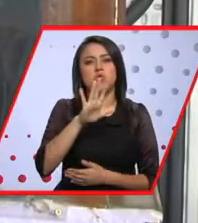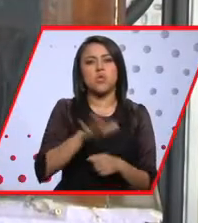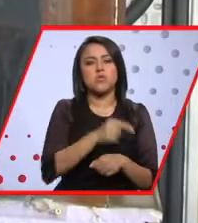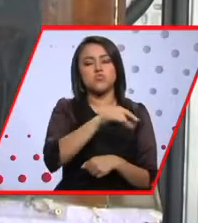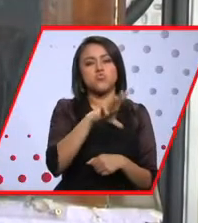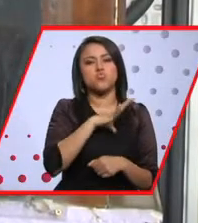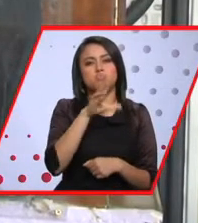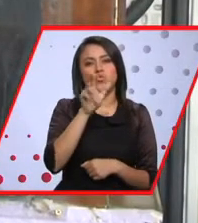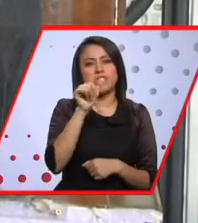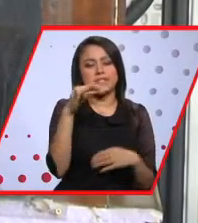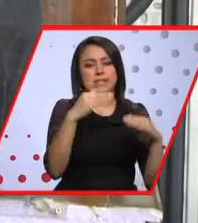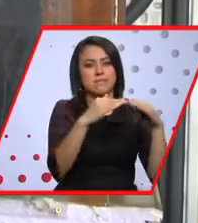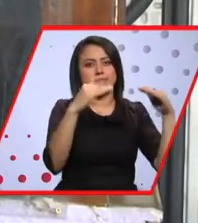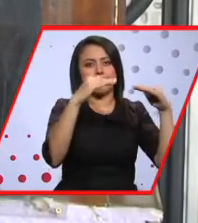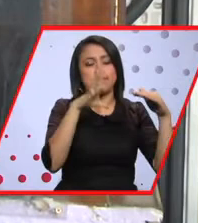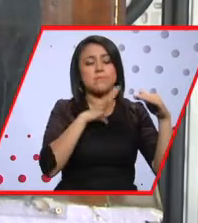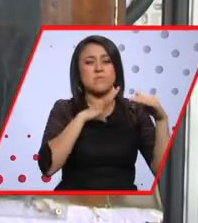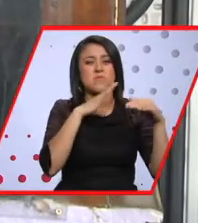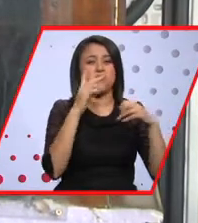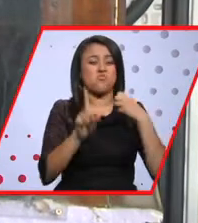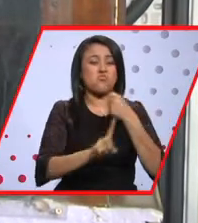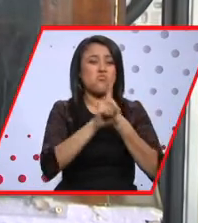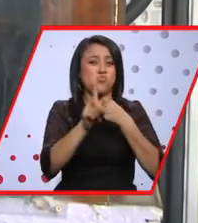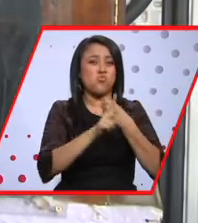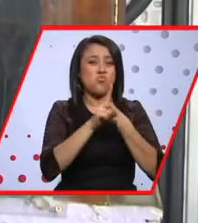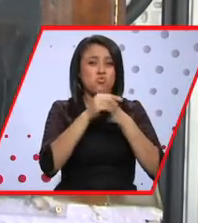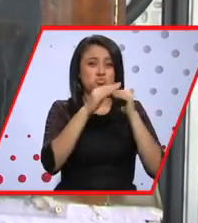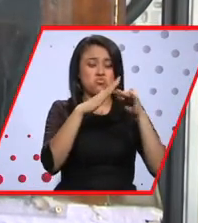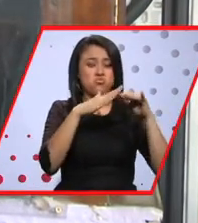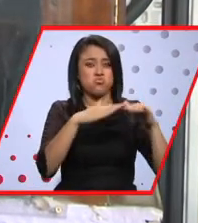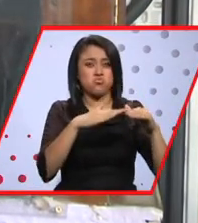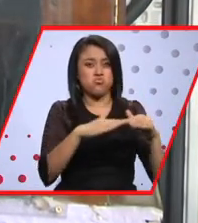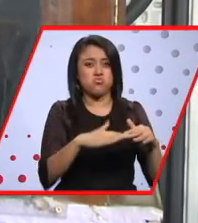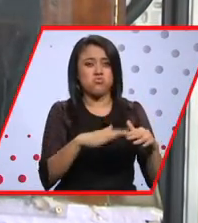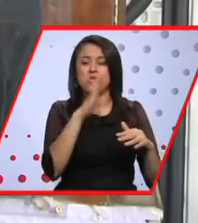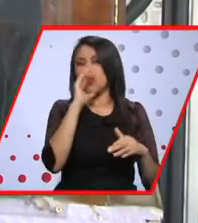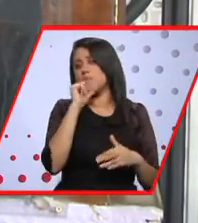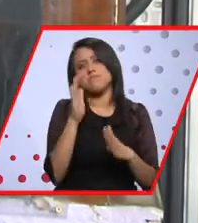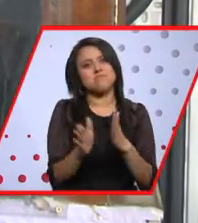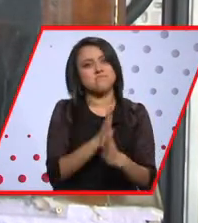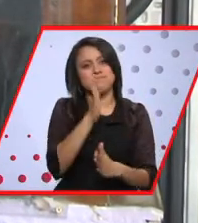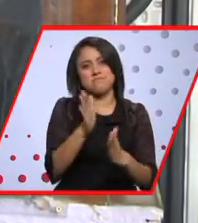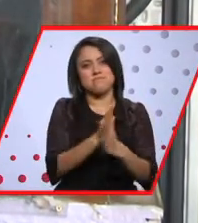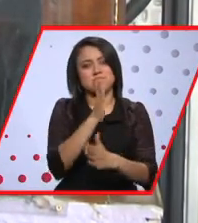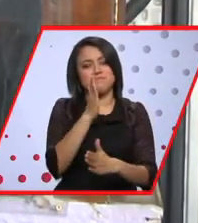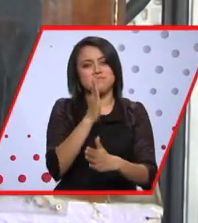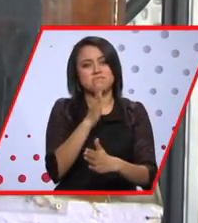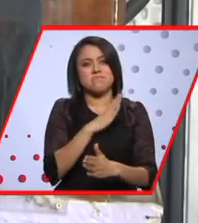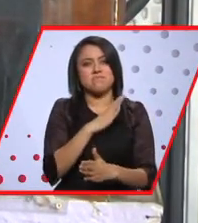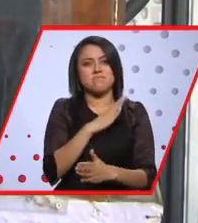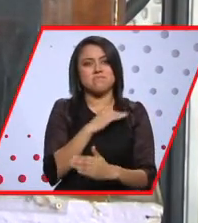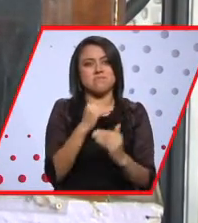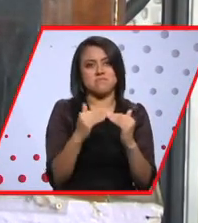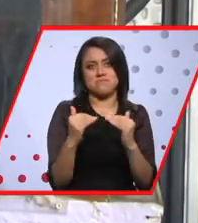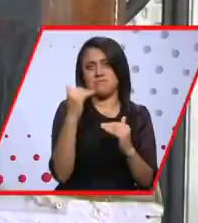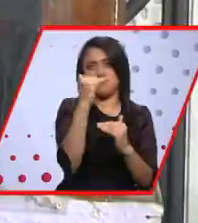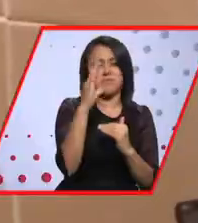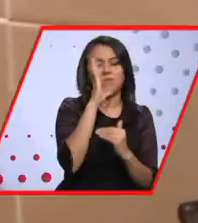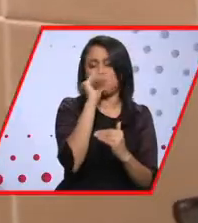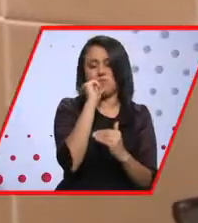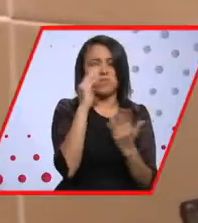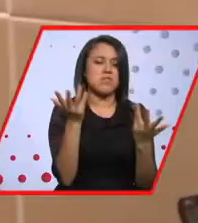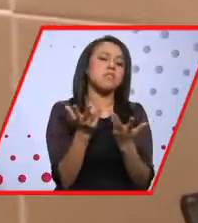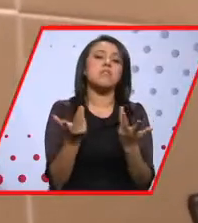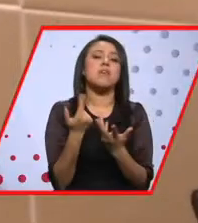tiene esta unidad de hundimiento, no podemos construir a más del nivel que ya tienen nuestras casas.